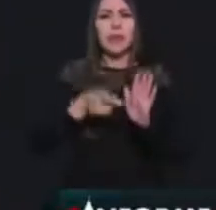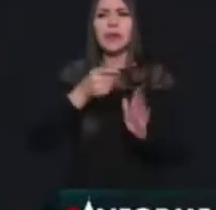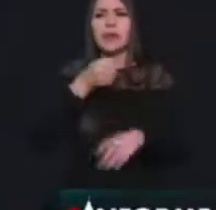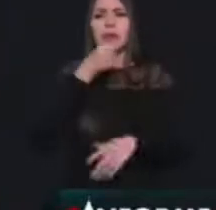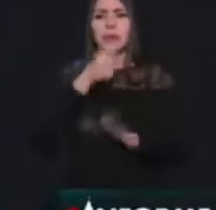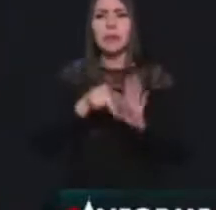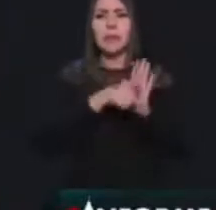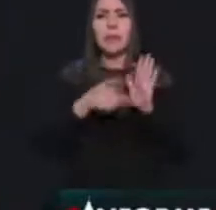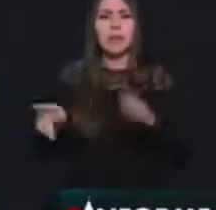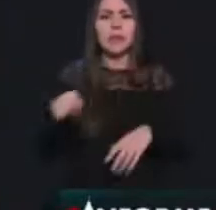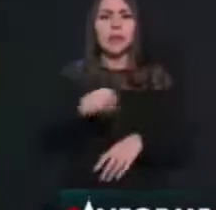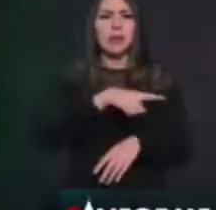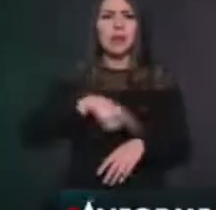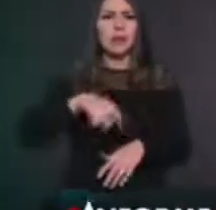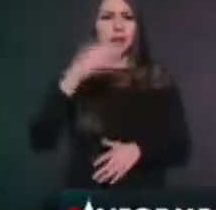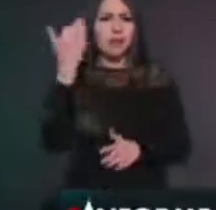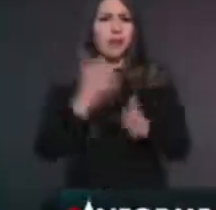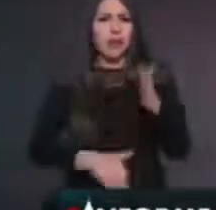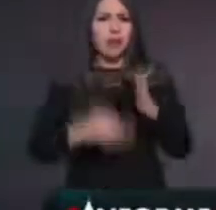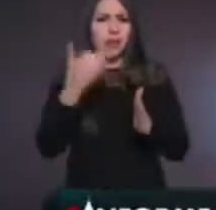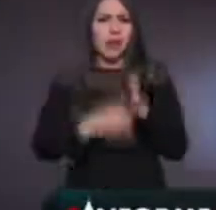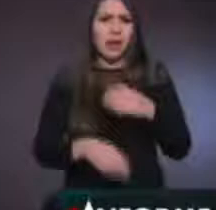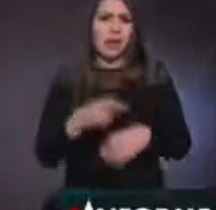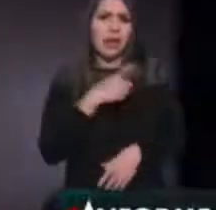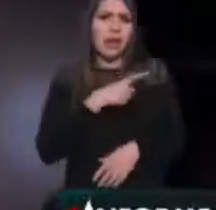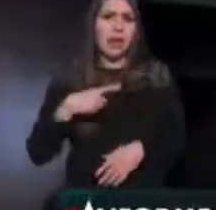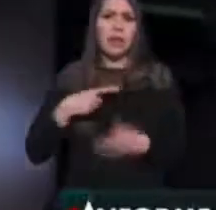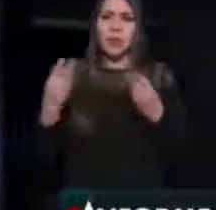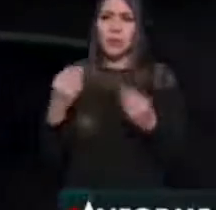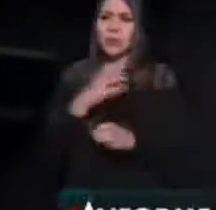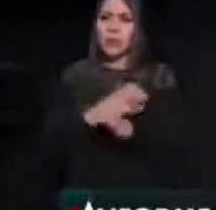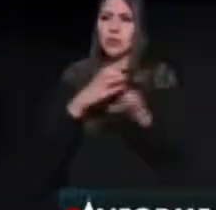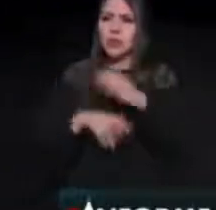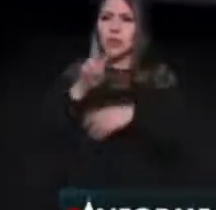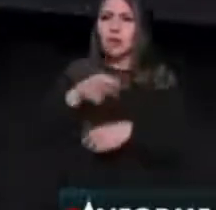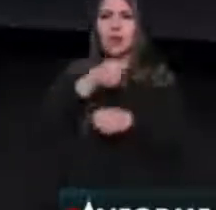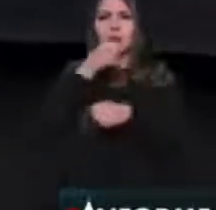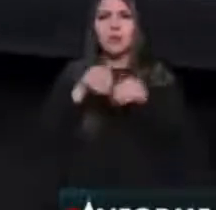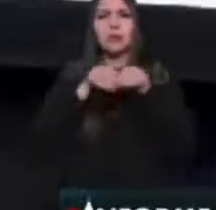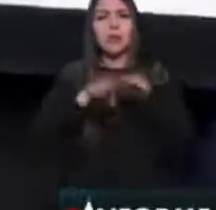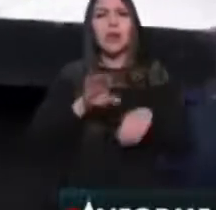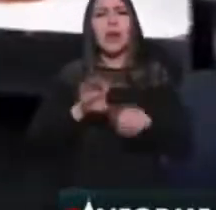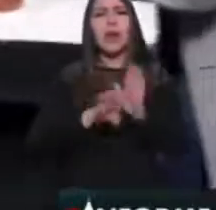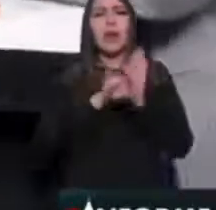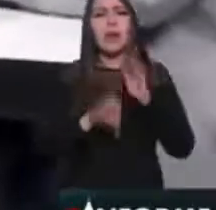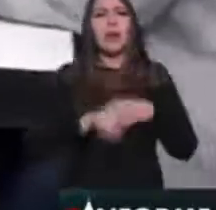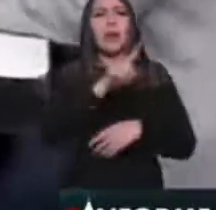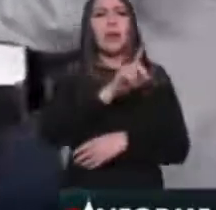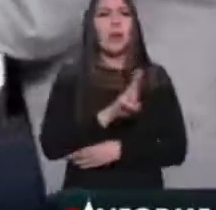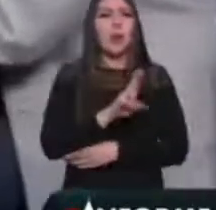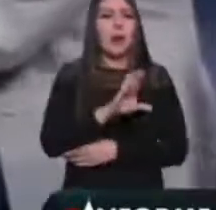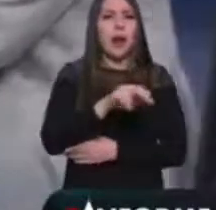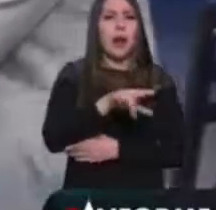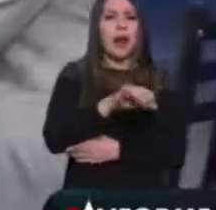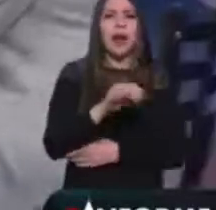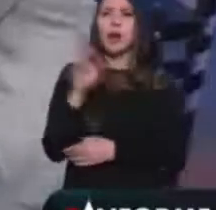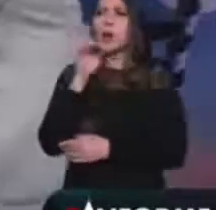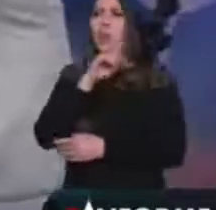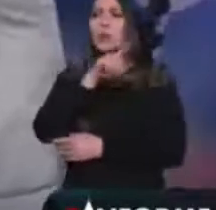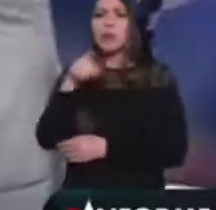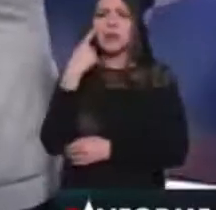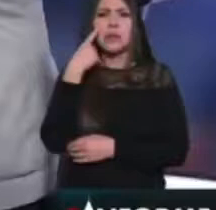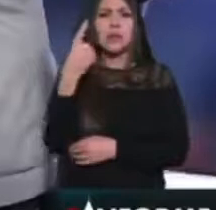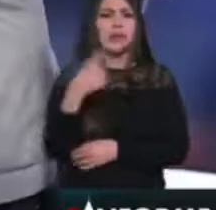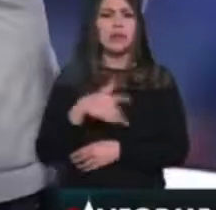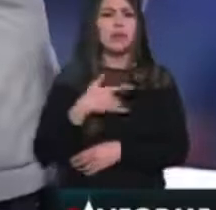le sale a deber a la propia prensa, cuando, por ejemplo, en el caso de Rocío Durcal vemos a varios periodistas que están felices, celebran que